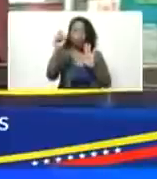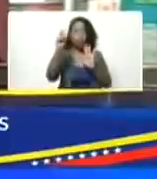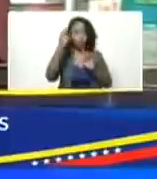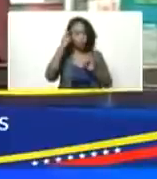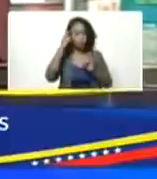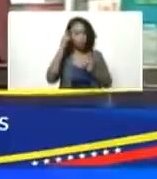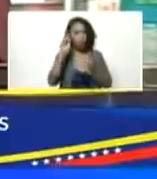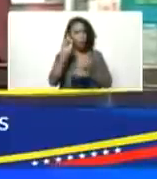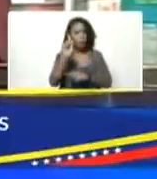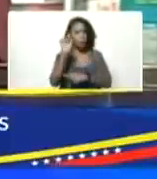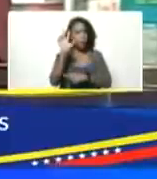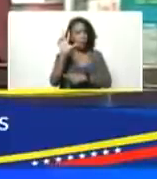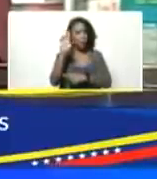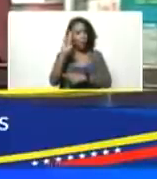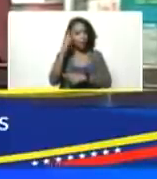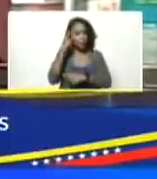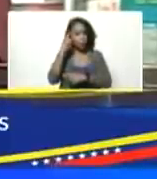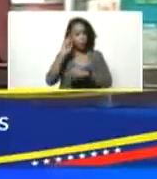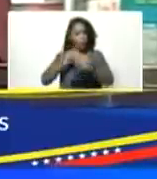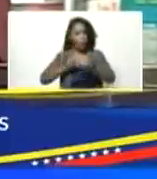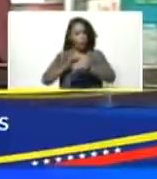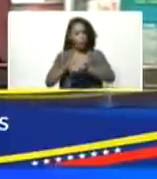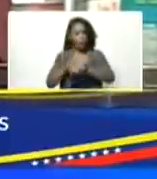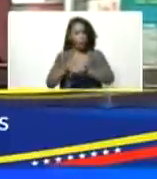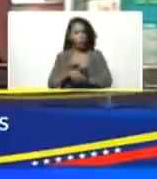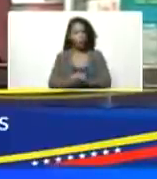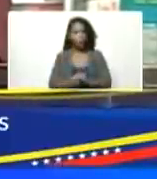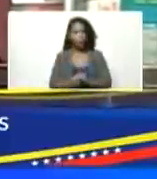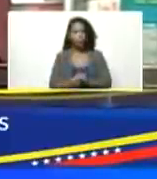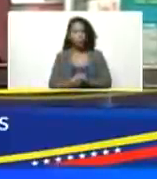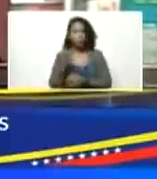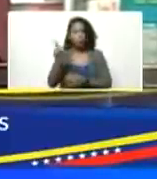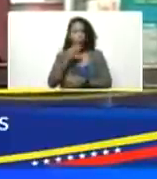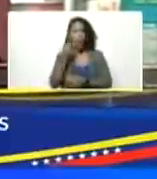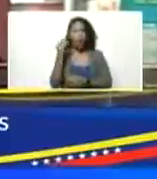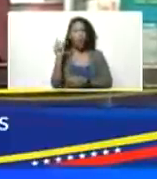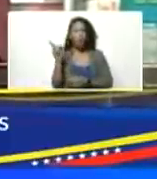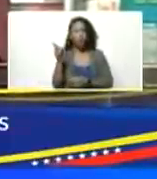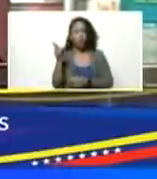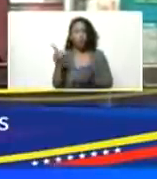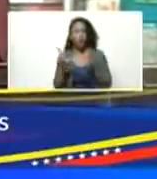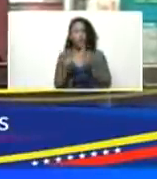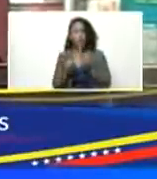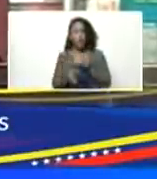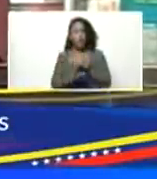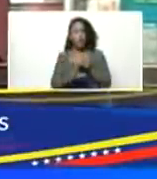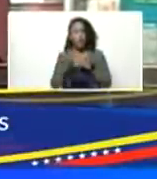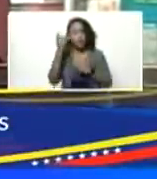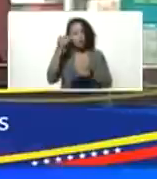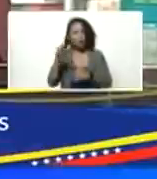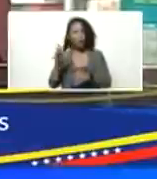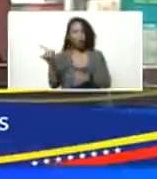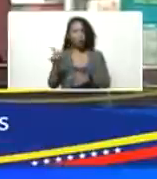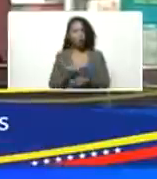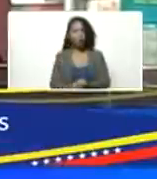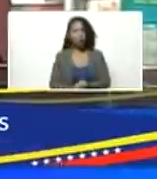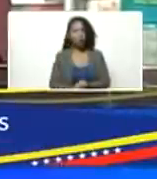acuerdas, Héctor? Alejandro, veterano, tú estabas muy joven, estabas todavía en el liceo.